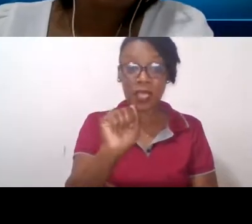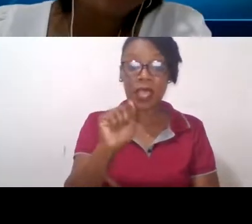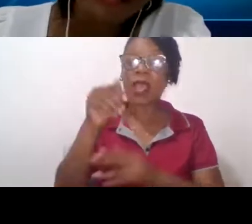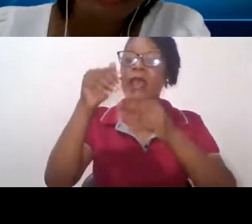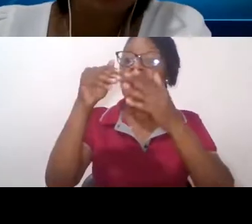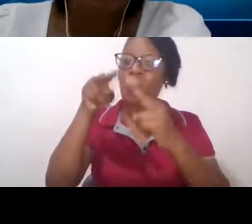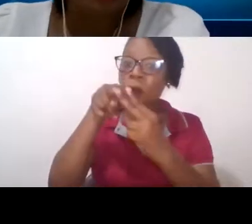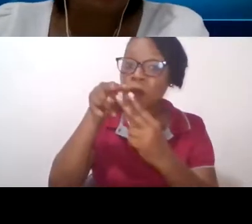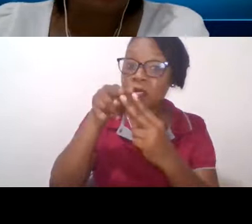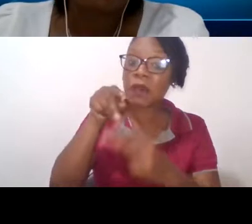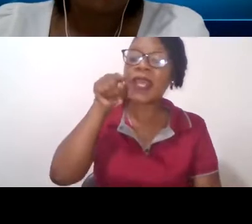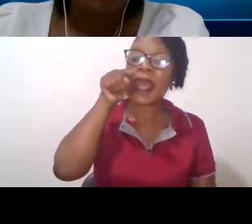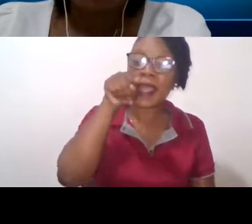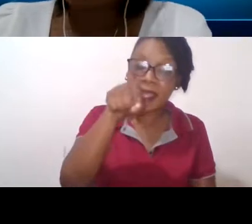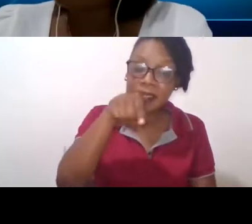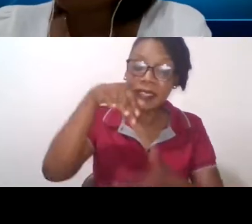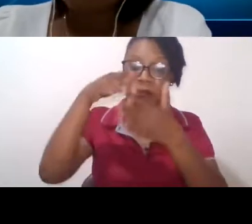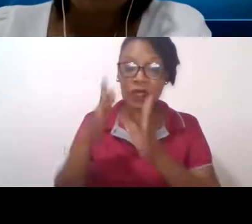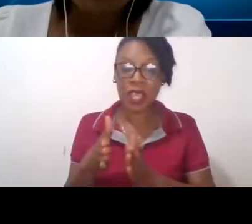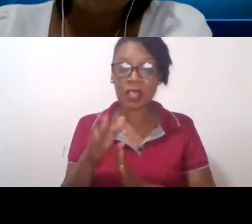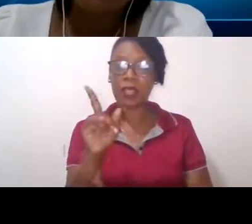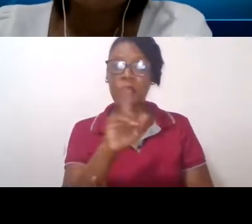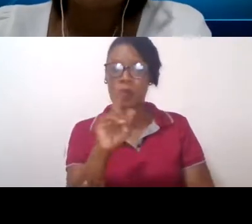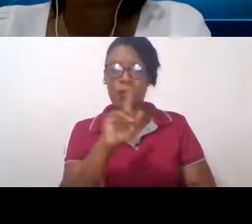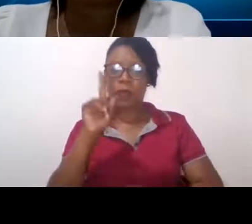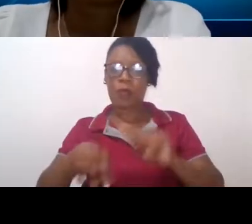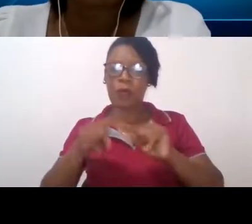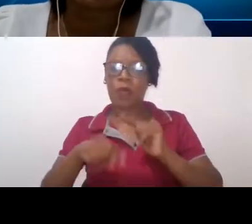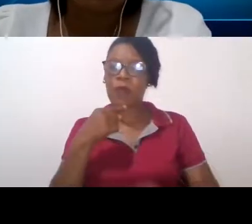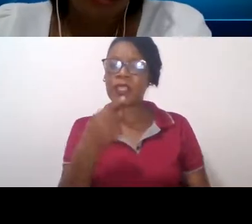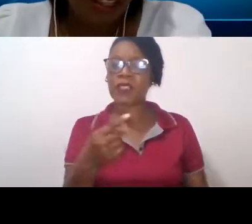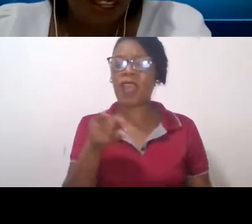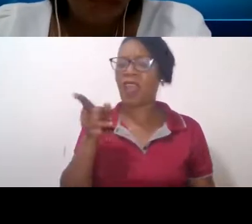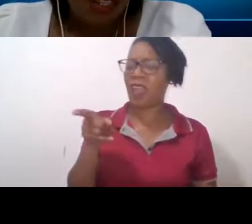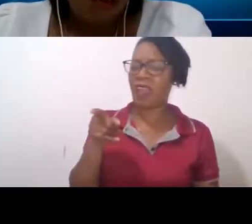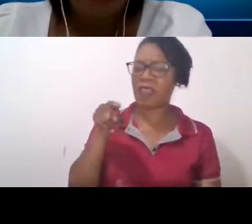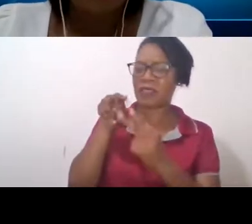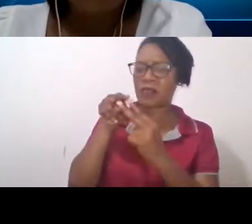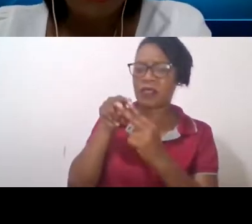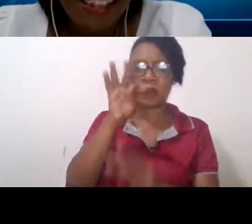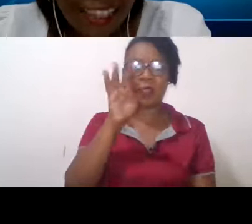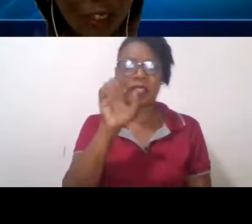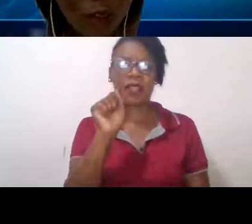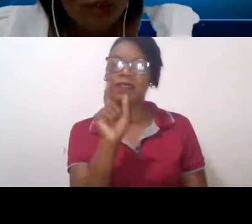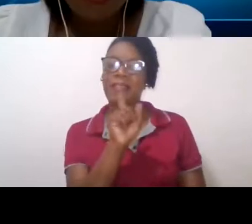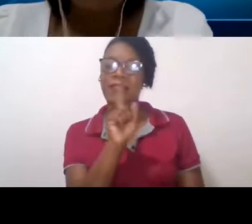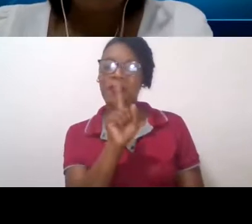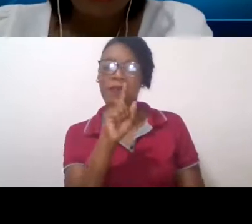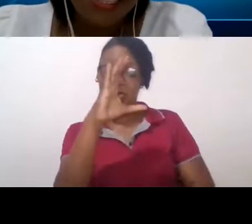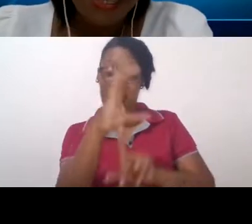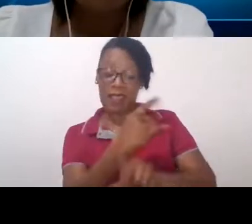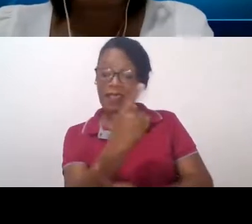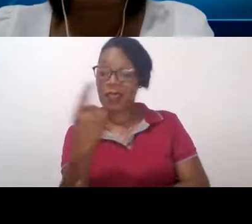conociendo a ese estudiante. No podemos nosotros decir que estamos conociendo el TEA, porque cada niño